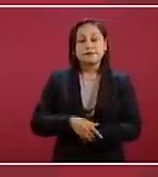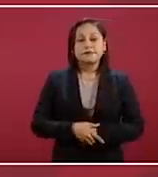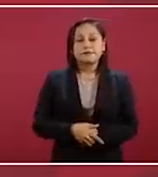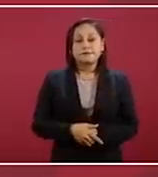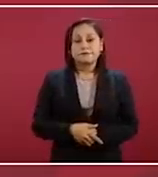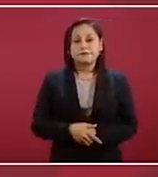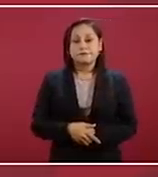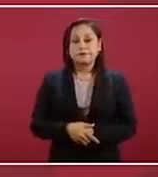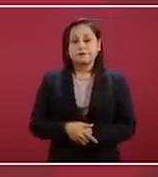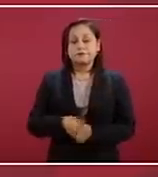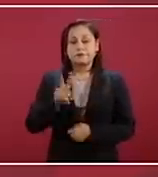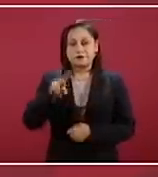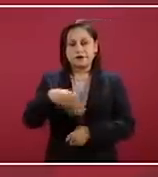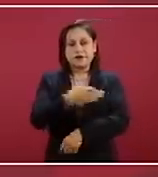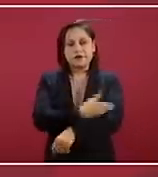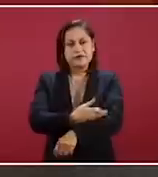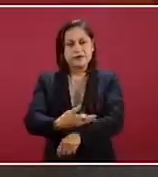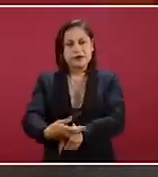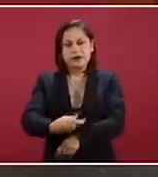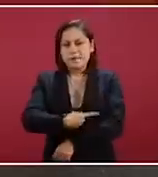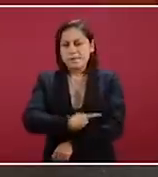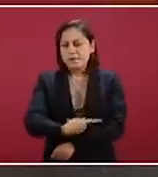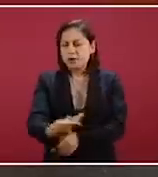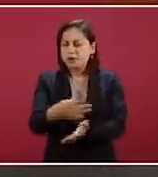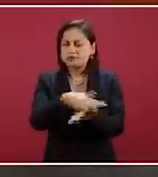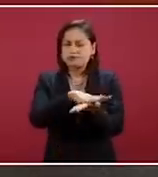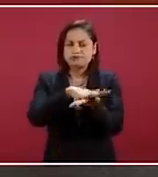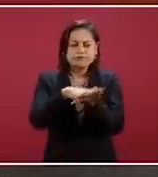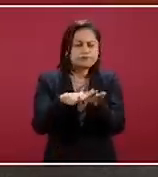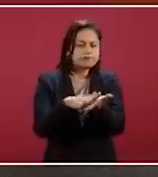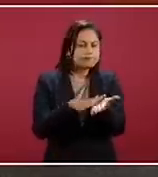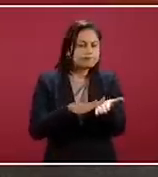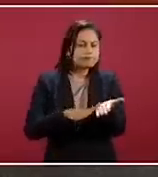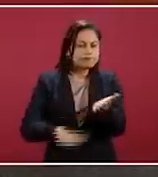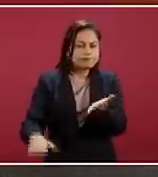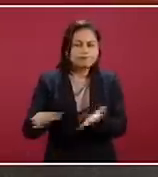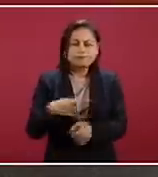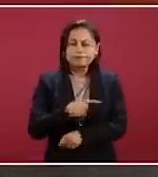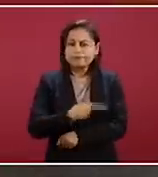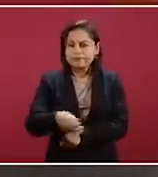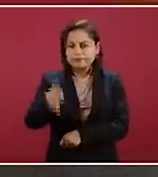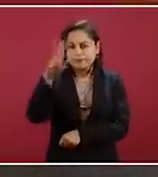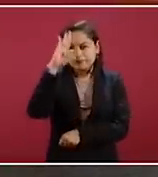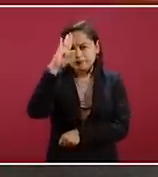familias muy humildes y que les pueda llegar este apoyo.